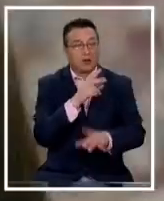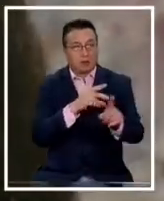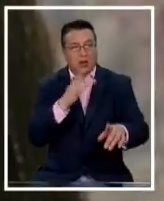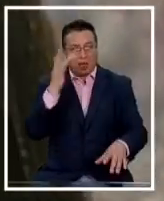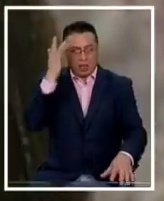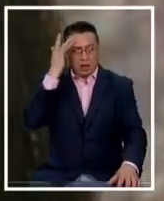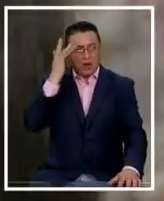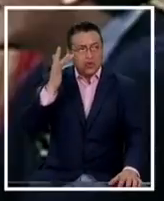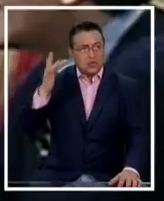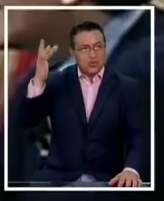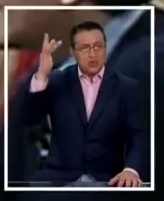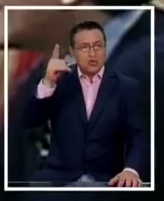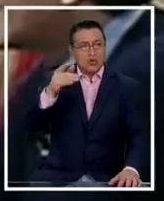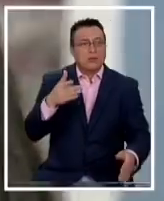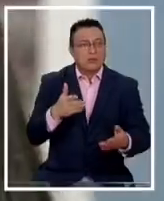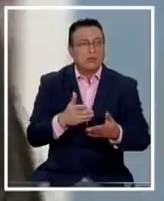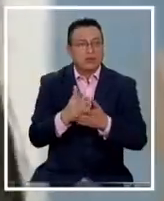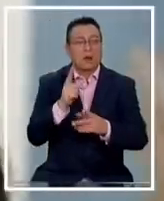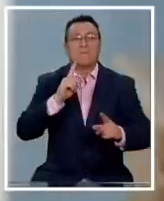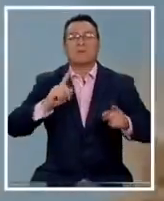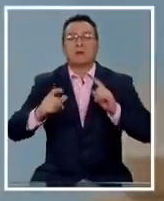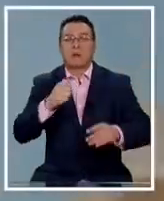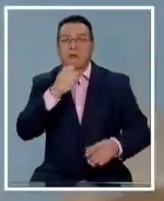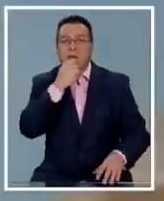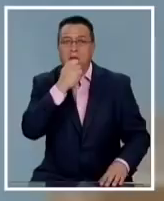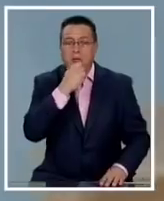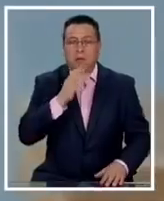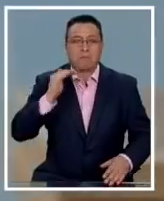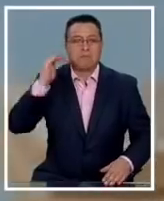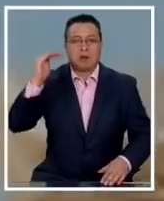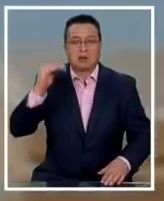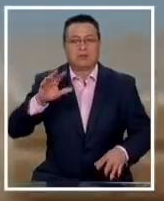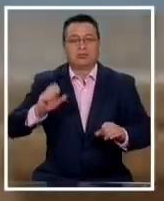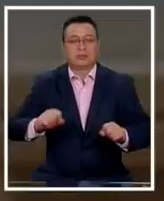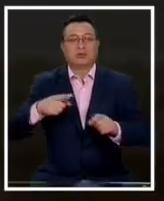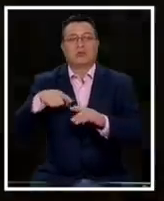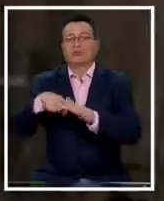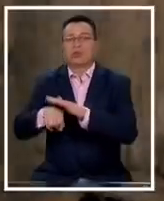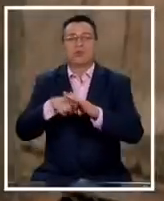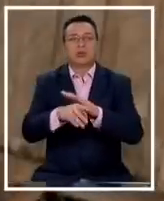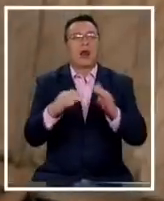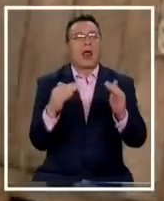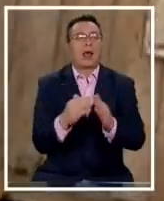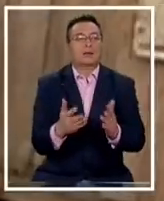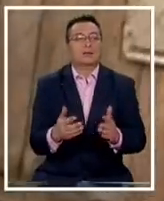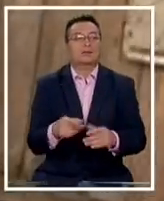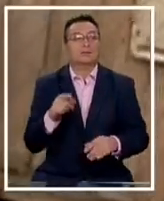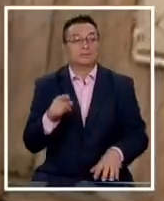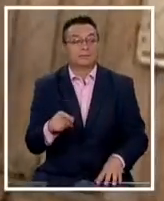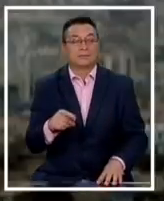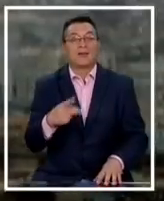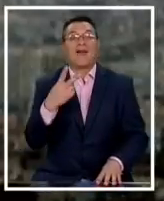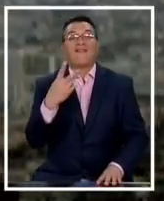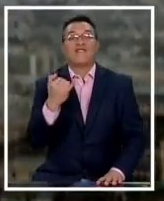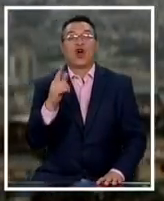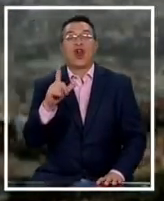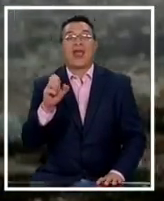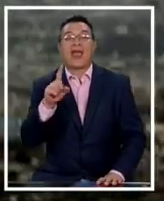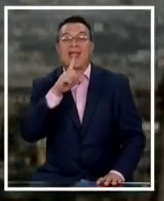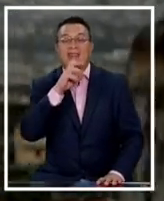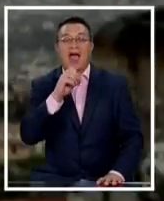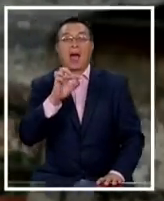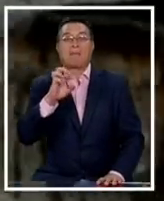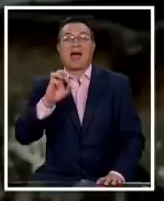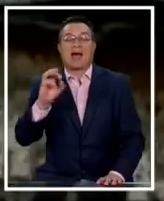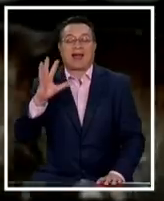talento le abrió la conducción de programas y la posibilidad de inmiscuirse en cada hogar. Las décimas de Violeta Parra. Será